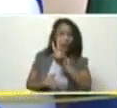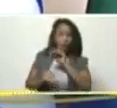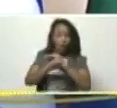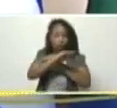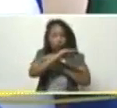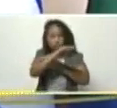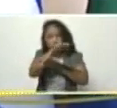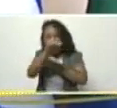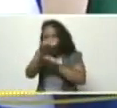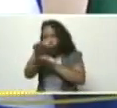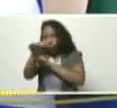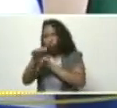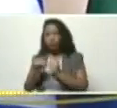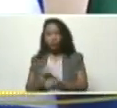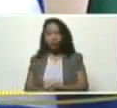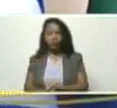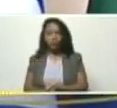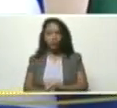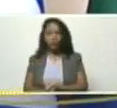horizonte.